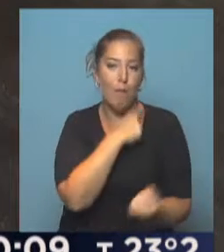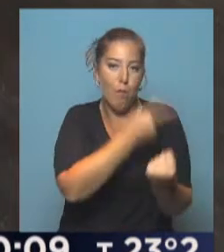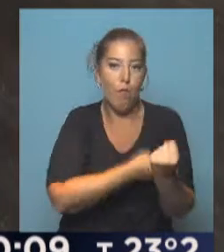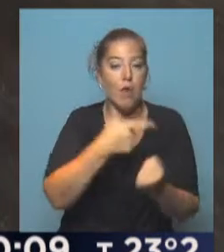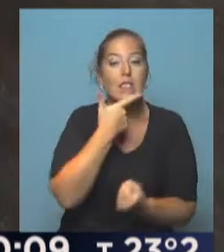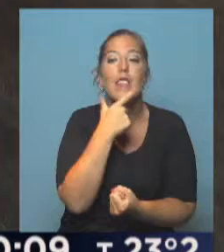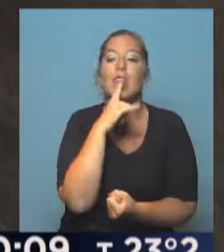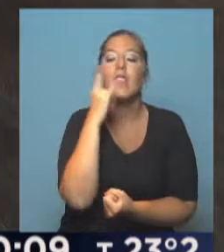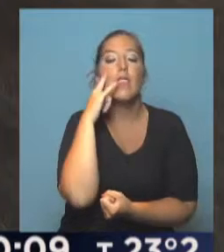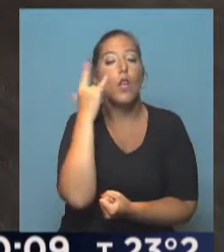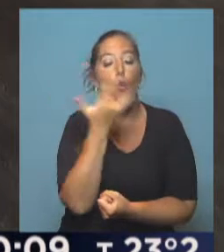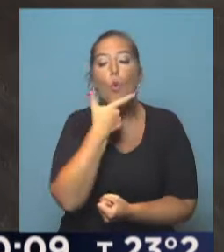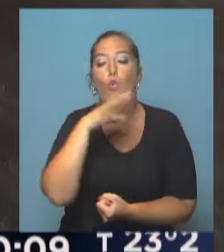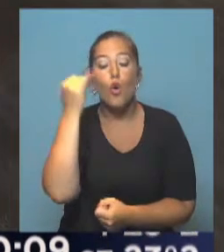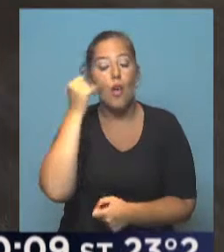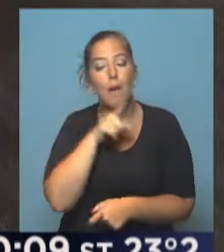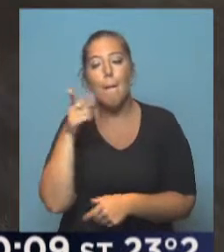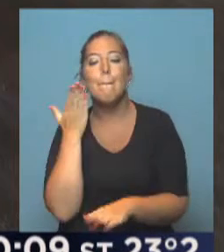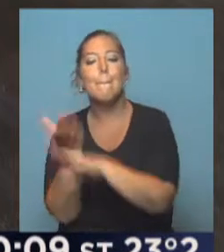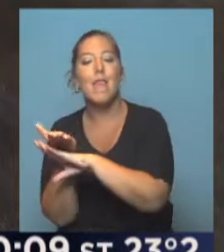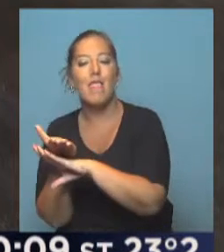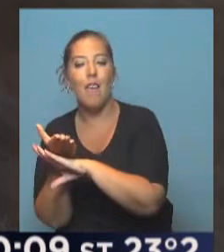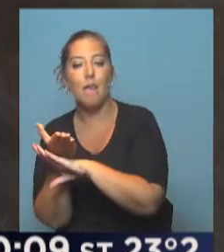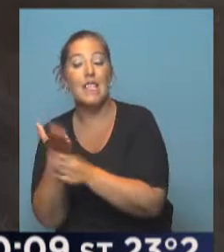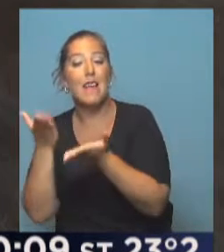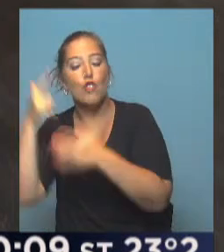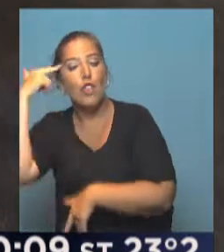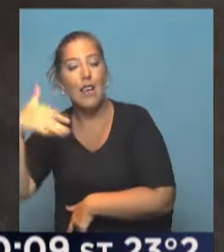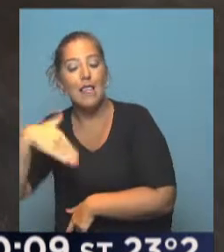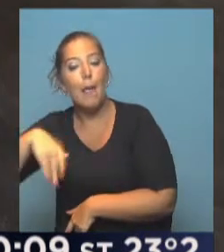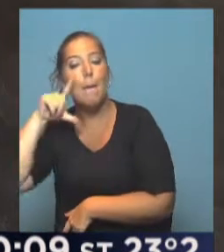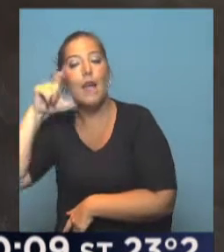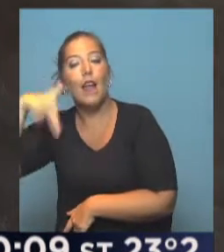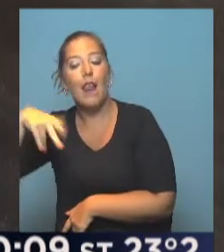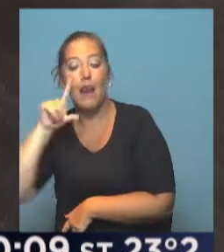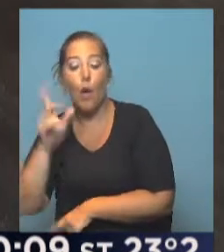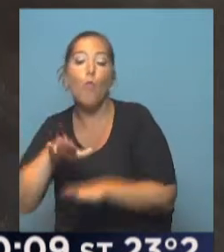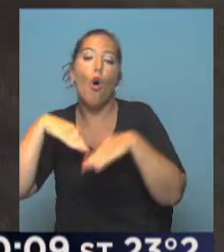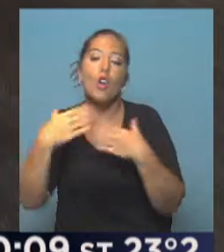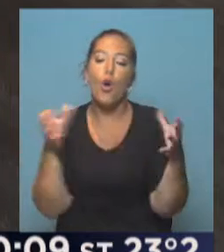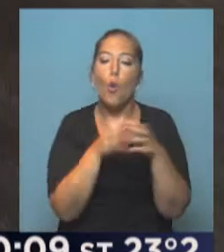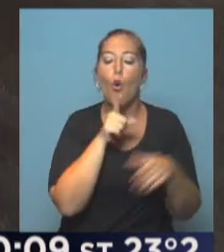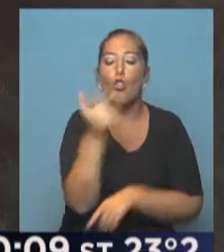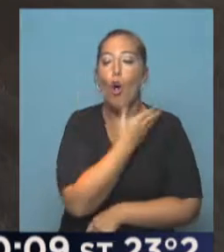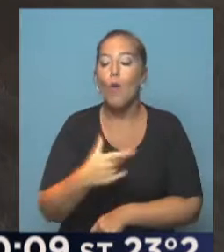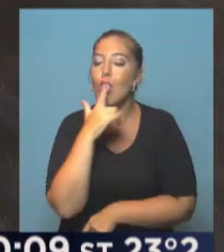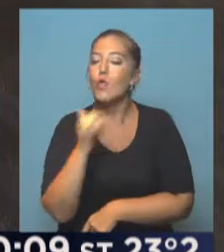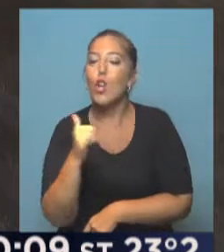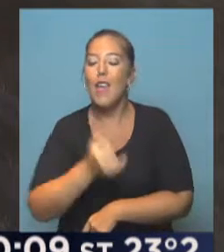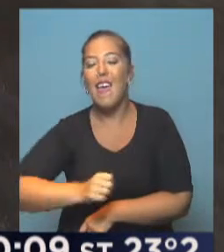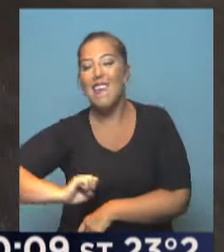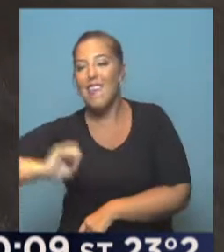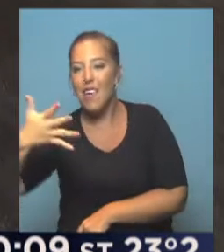y recurre a los servicios de inteligencia de Milani que tenía el ejército. Por eso, en ese momento, desde la oposición denunciaron que se